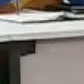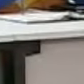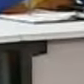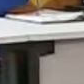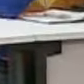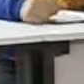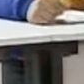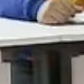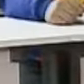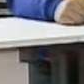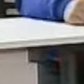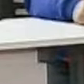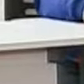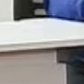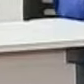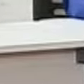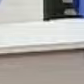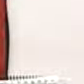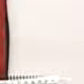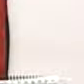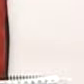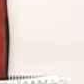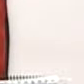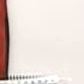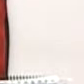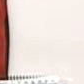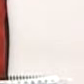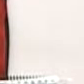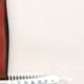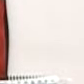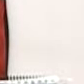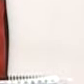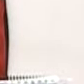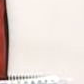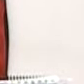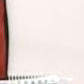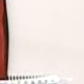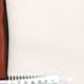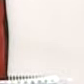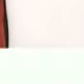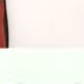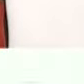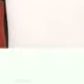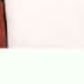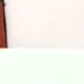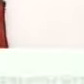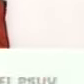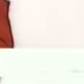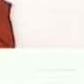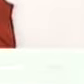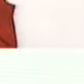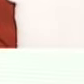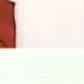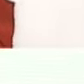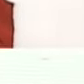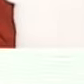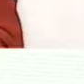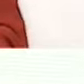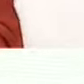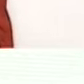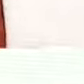Hoy hemos estado en la reunión de nuestro Partido Socialista Unido de Venezuela con